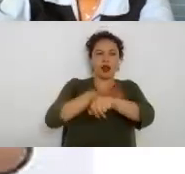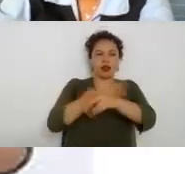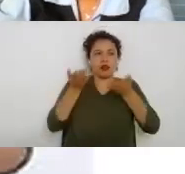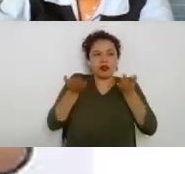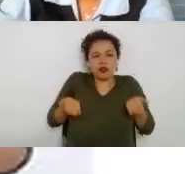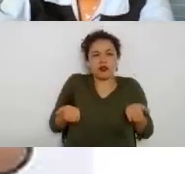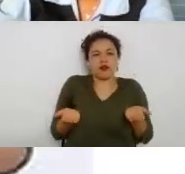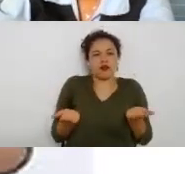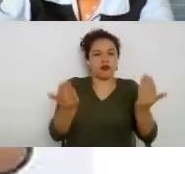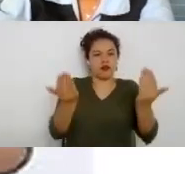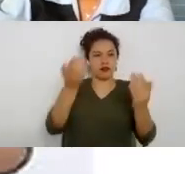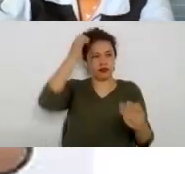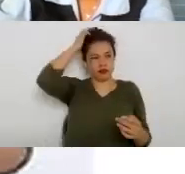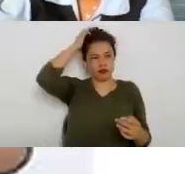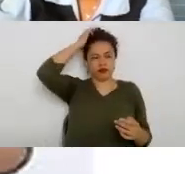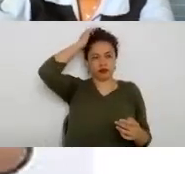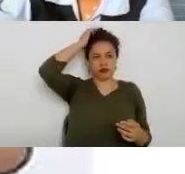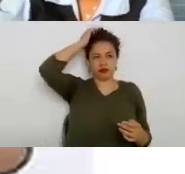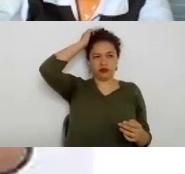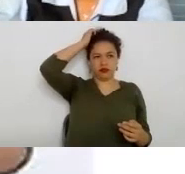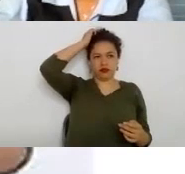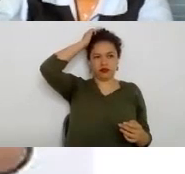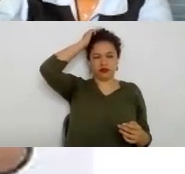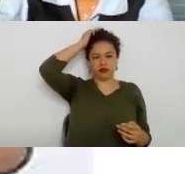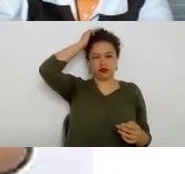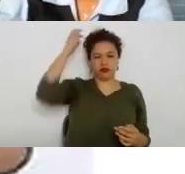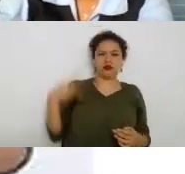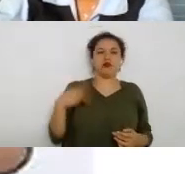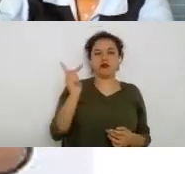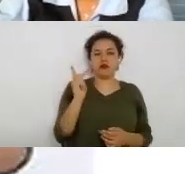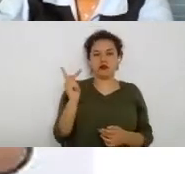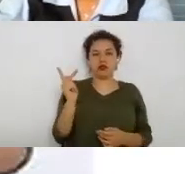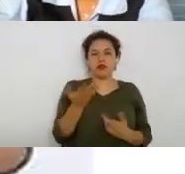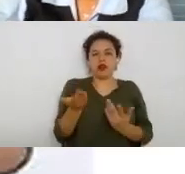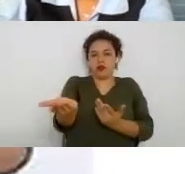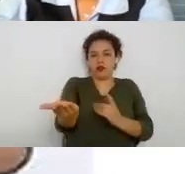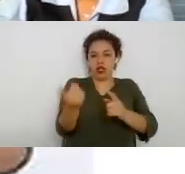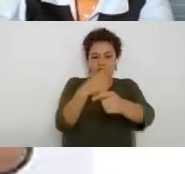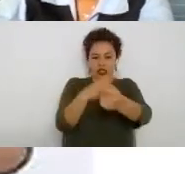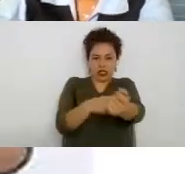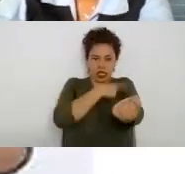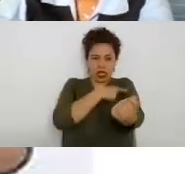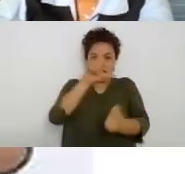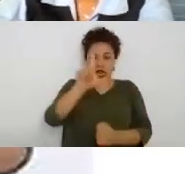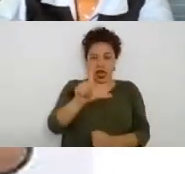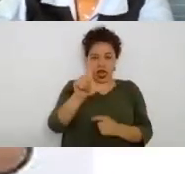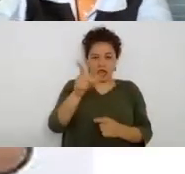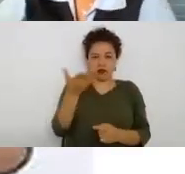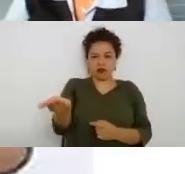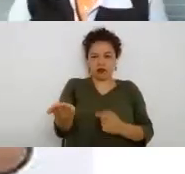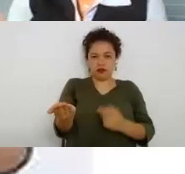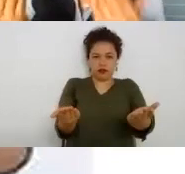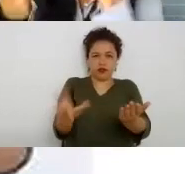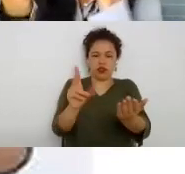víctima, pero nuestros brazos, nuestras manos no van a quedar así extendidas. Me refiero a esto. Voy a meter y